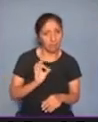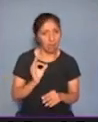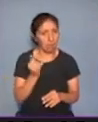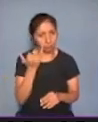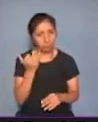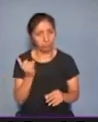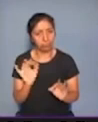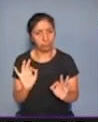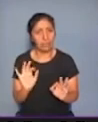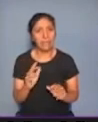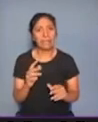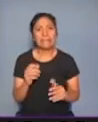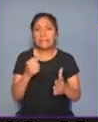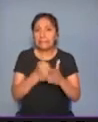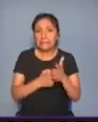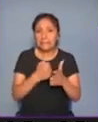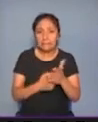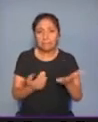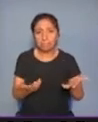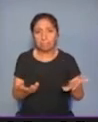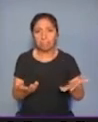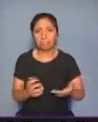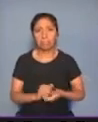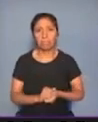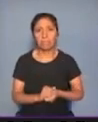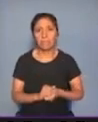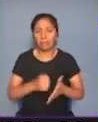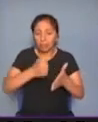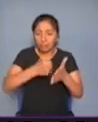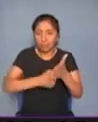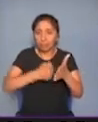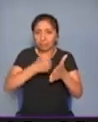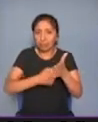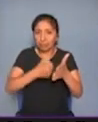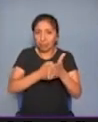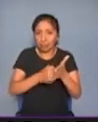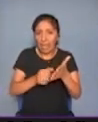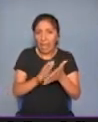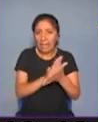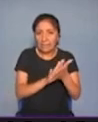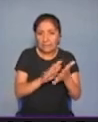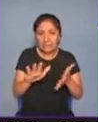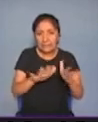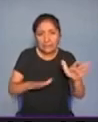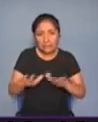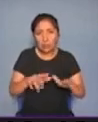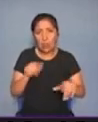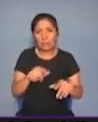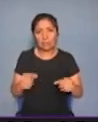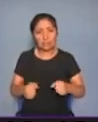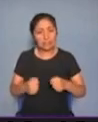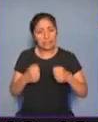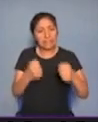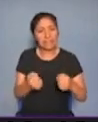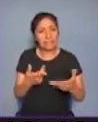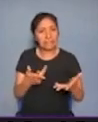este tratando de de palear esa situación y Bueno la verdad que tenemos